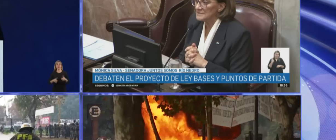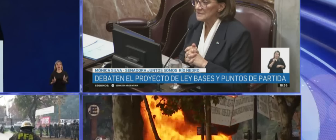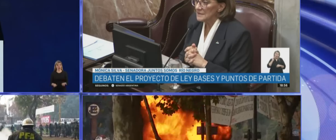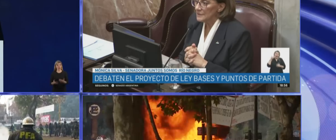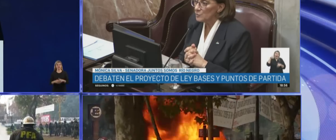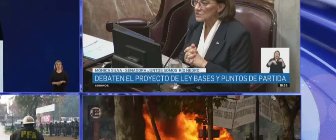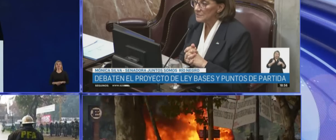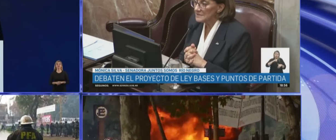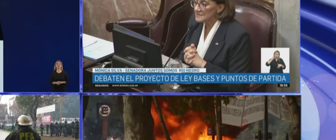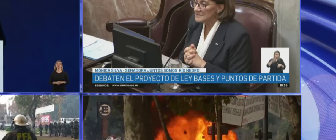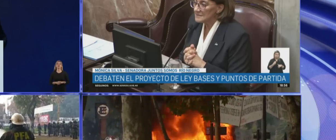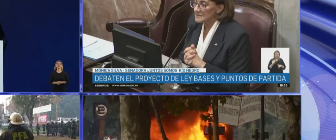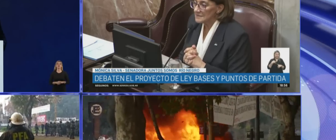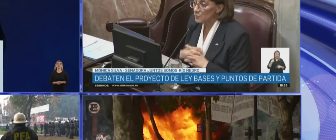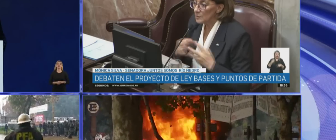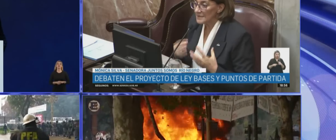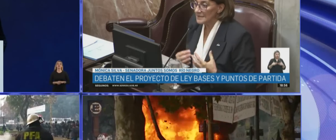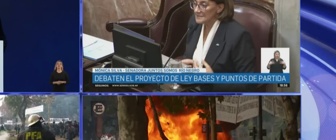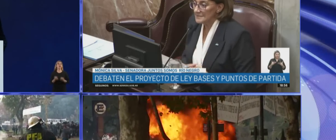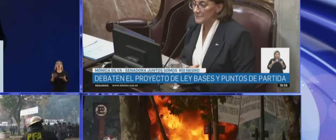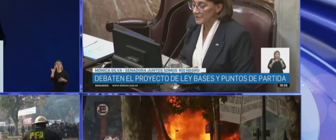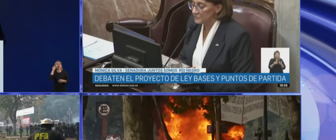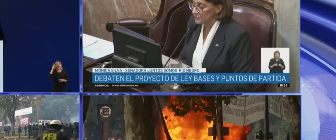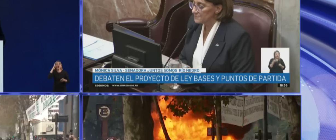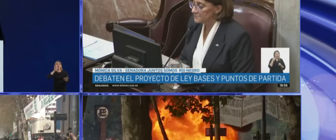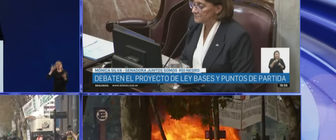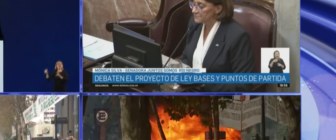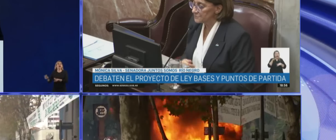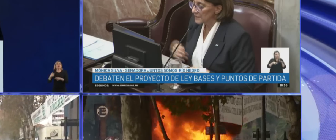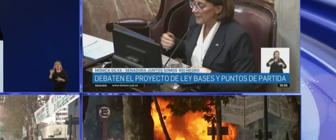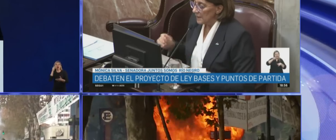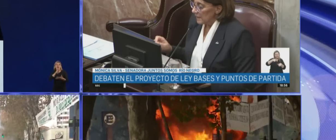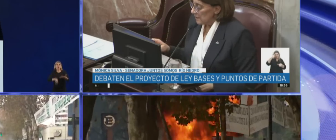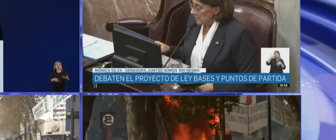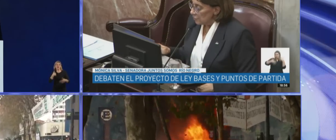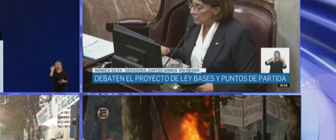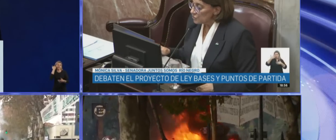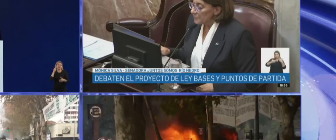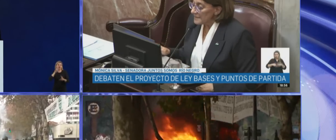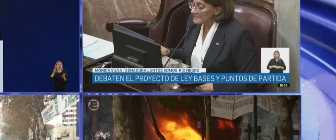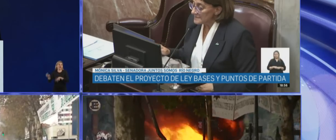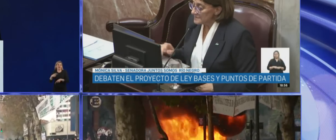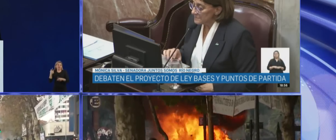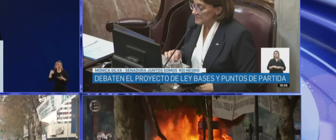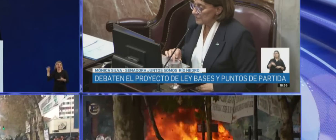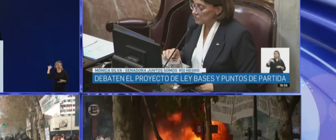entonces, bueno, me sacaron del discurso. Estoy fuera del discurso hace rato, pero